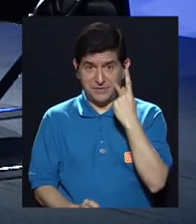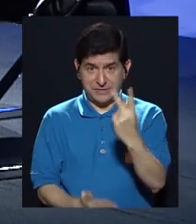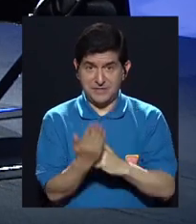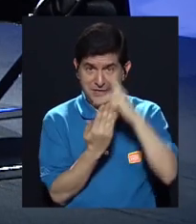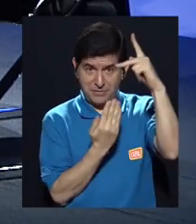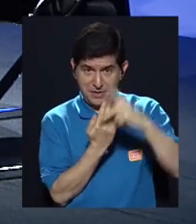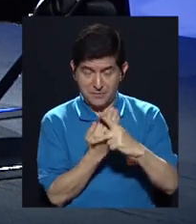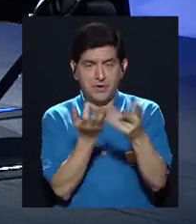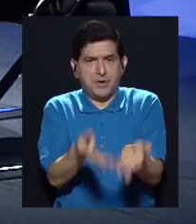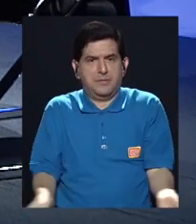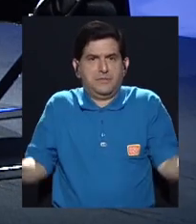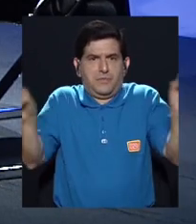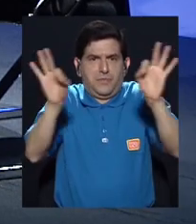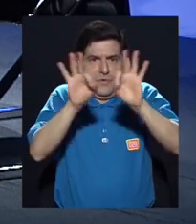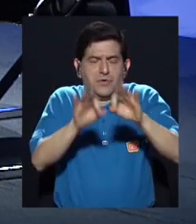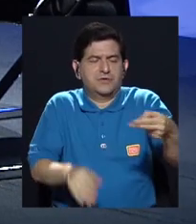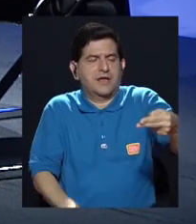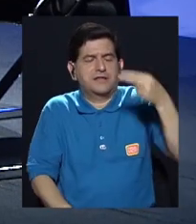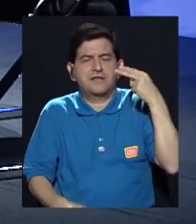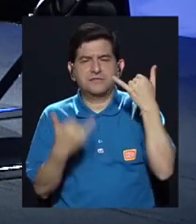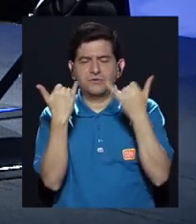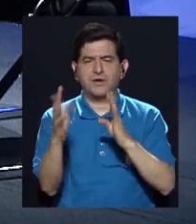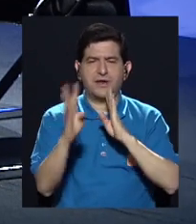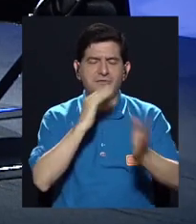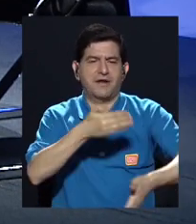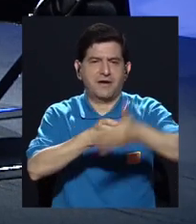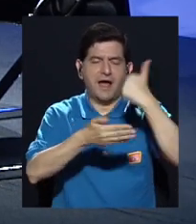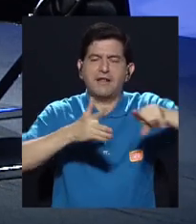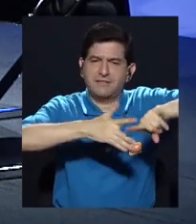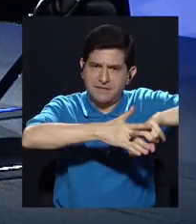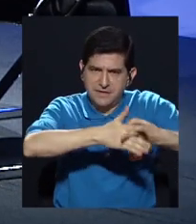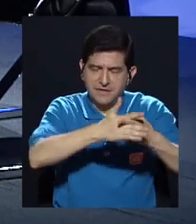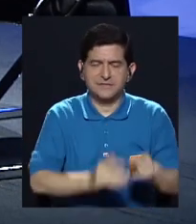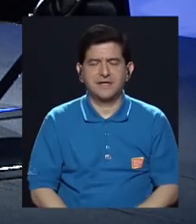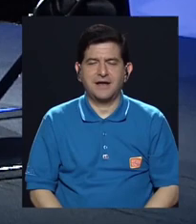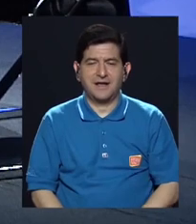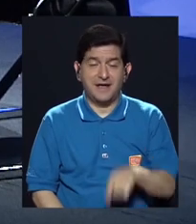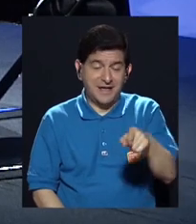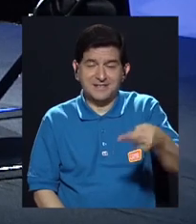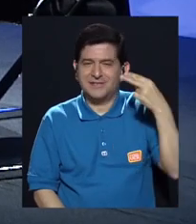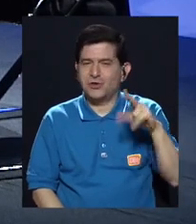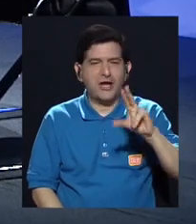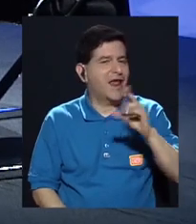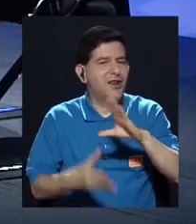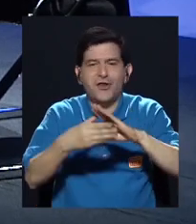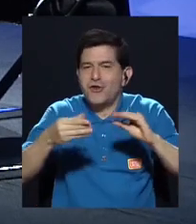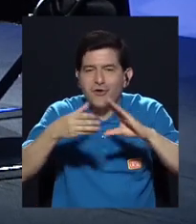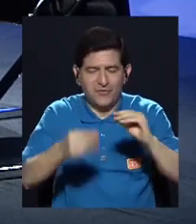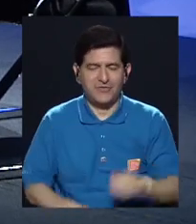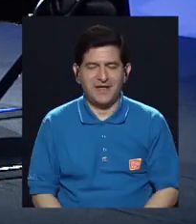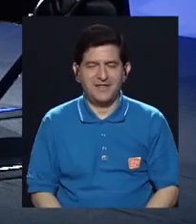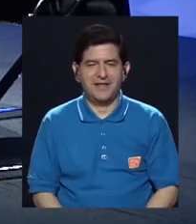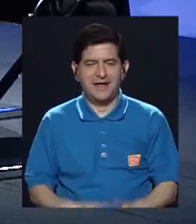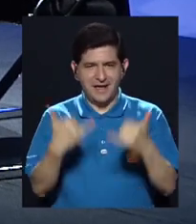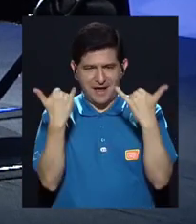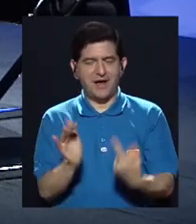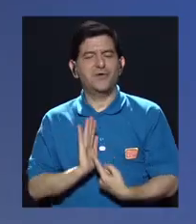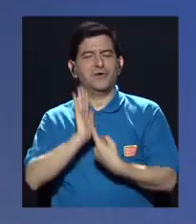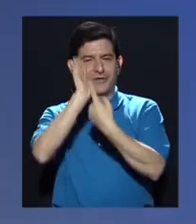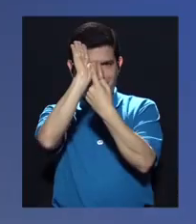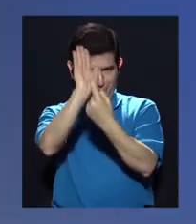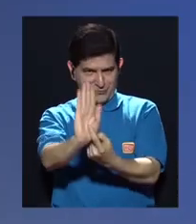es fundamental contar con esa historia que ahora conversaba antes de arrancar, la no contada. Así que, sin más, me